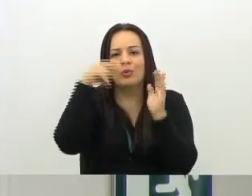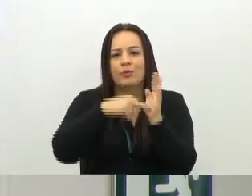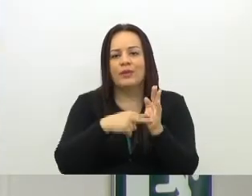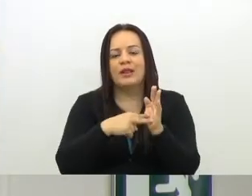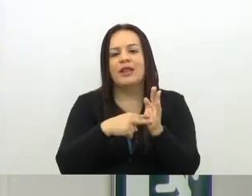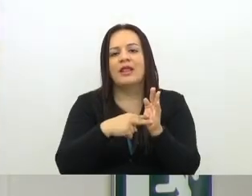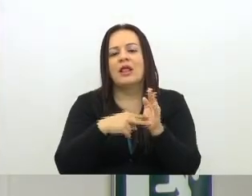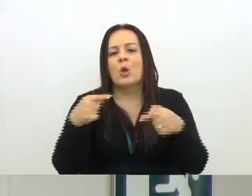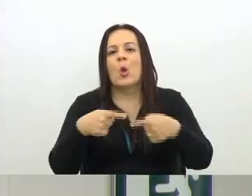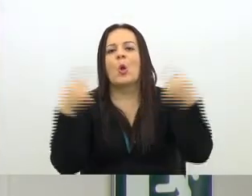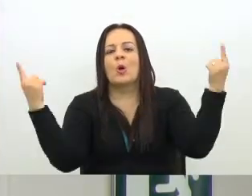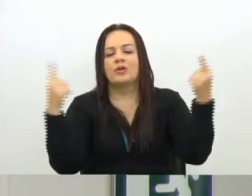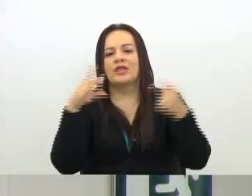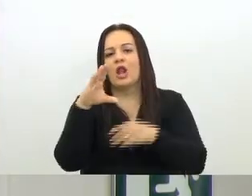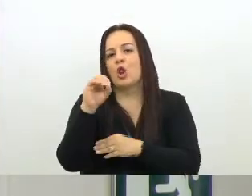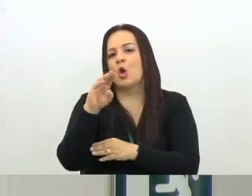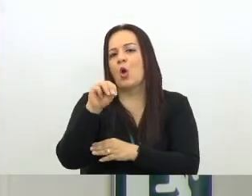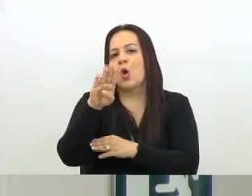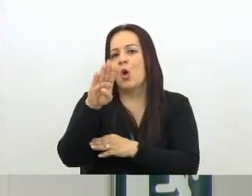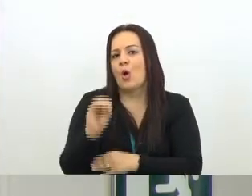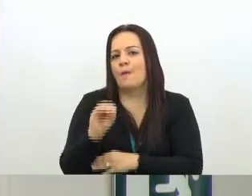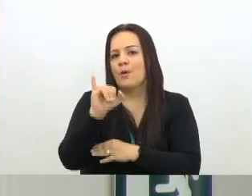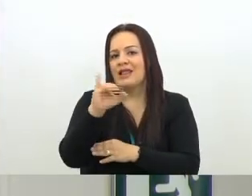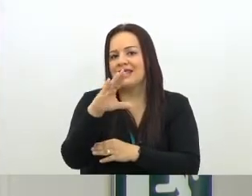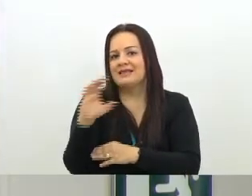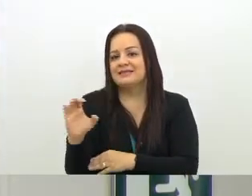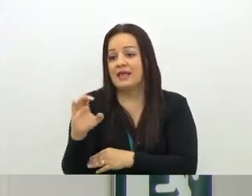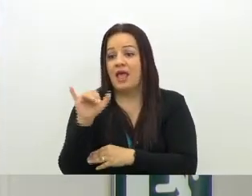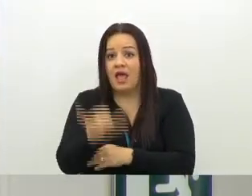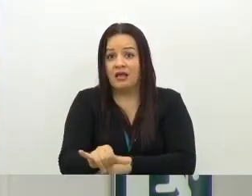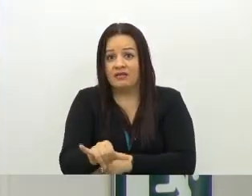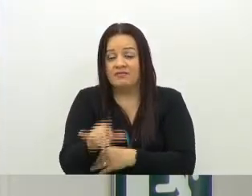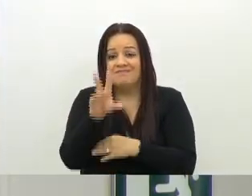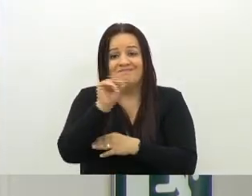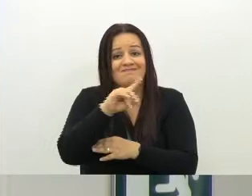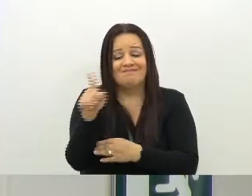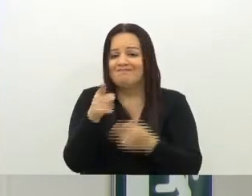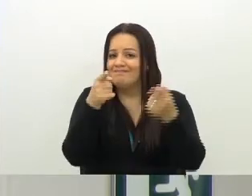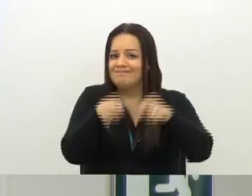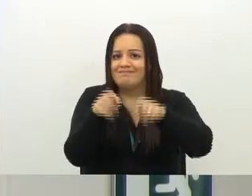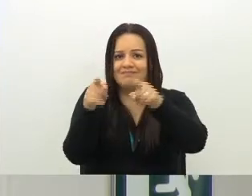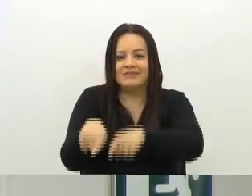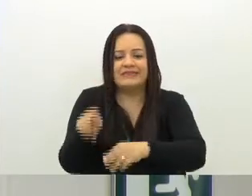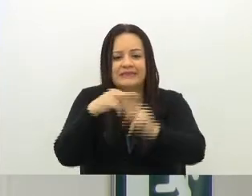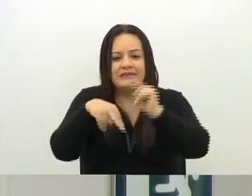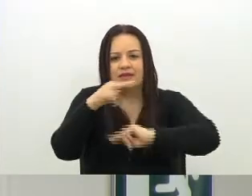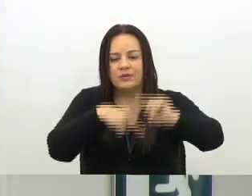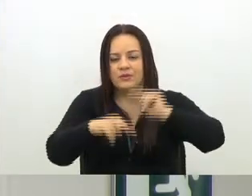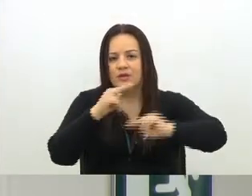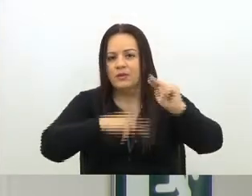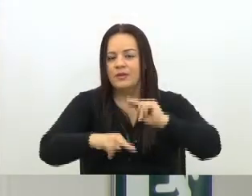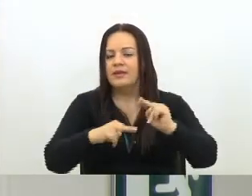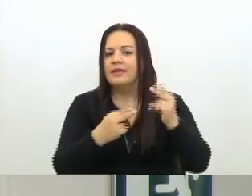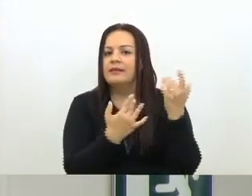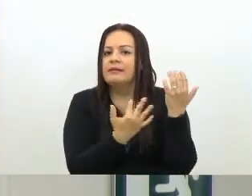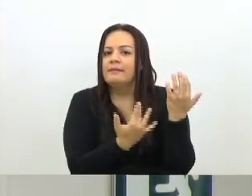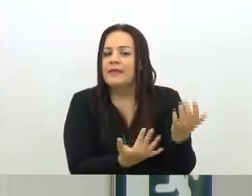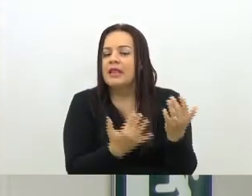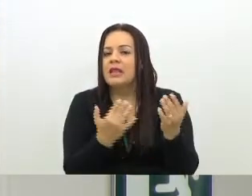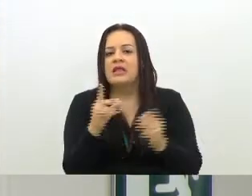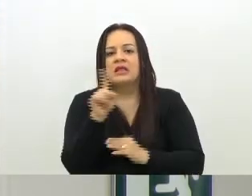el combo del ICE, y aún así no se dieron las negociaciones esperadas, ni mucho menos